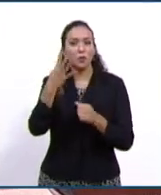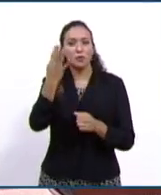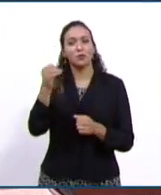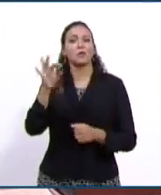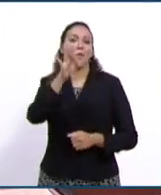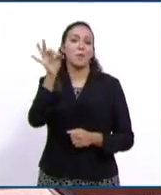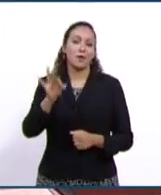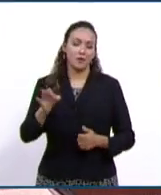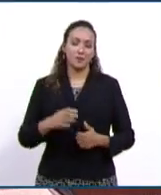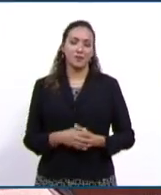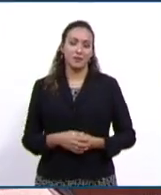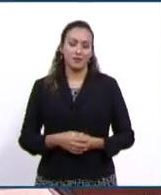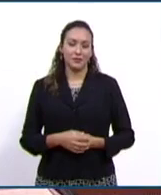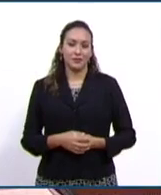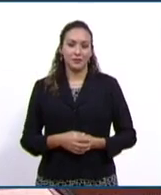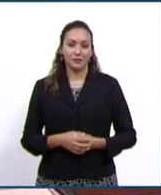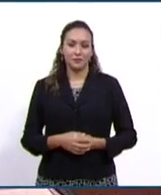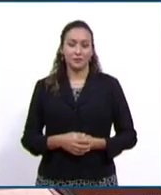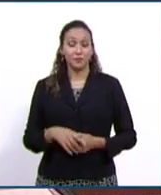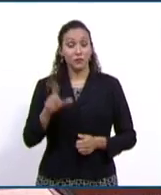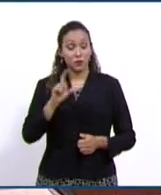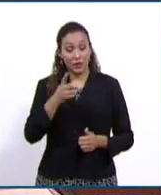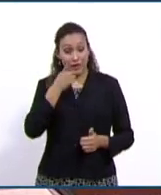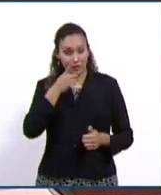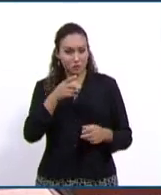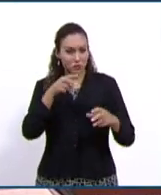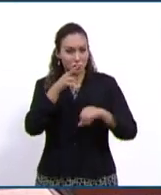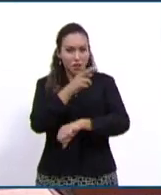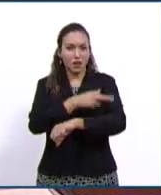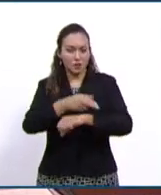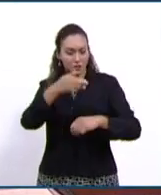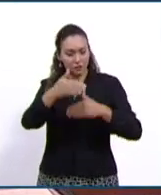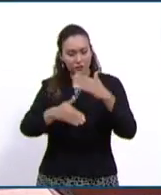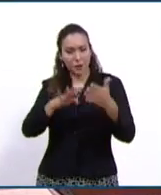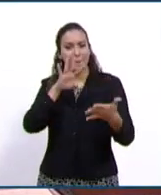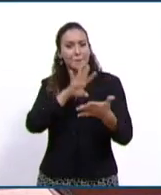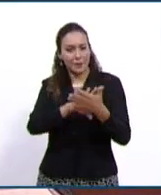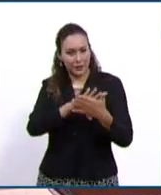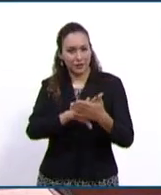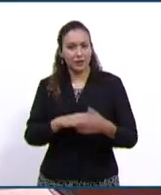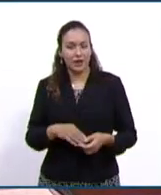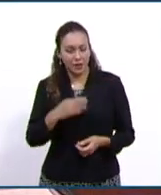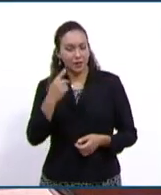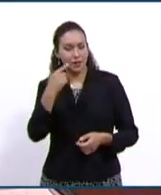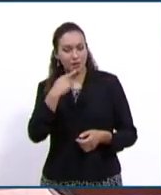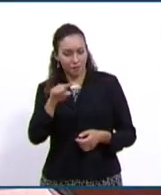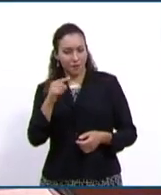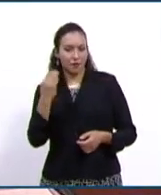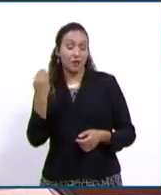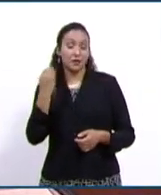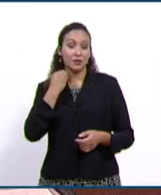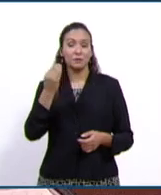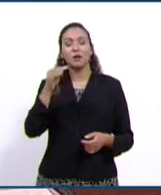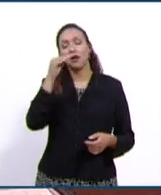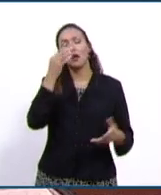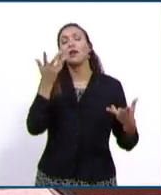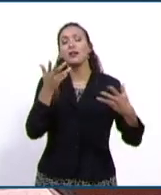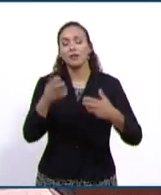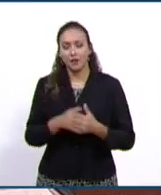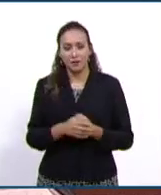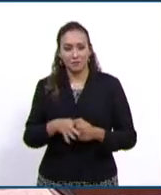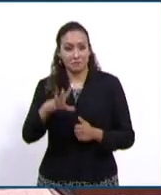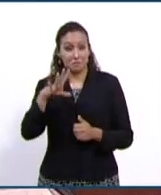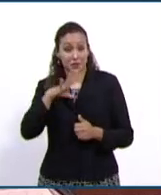trabajo solo en proceso penal y solo en proceso penal acusatorio, hay entidades